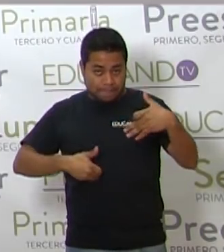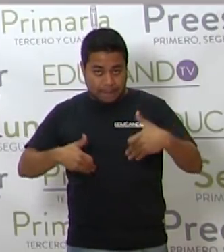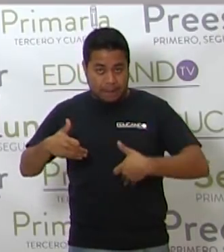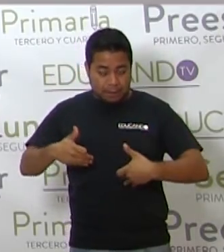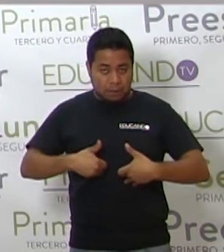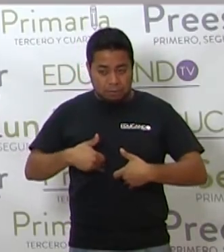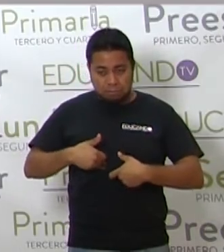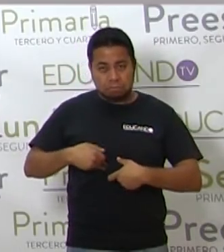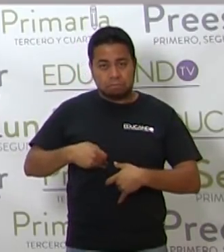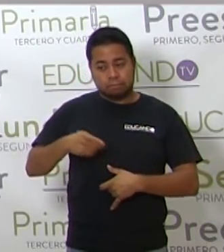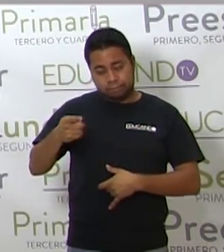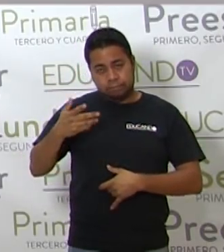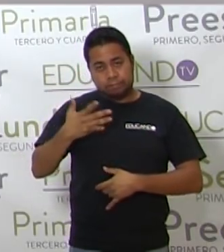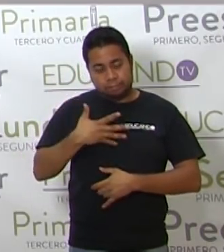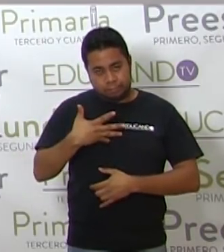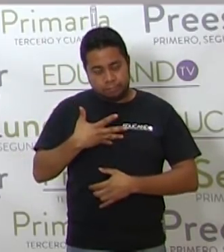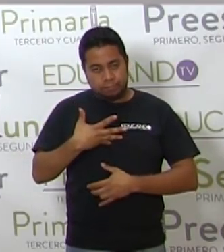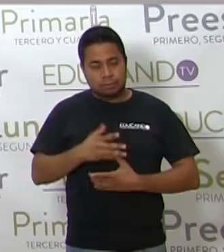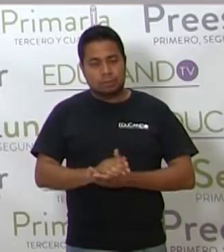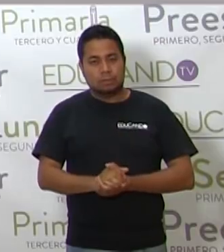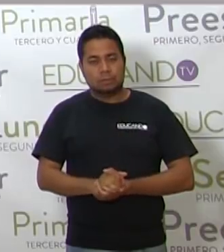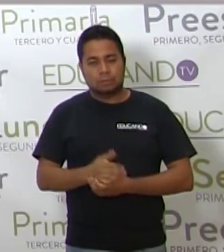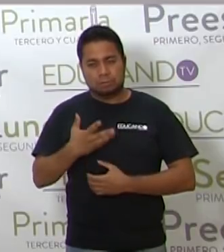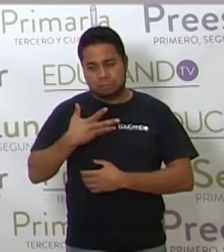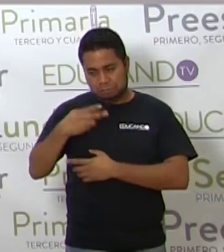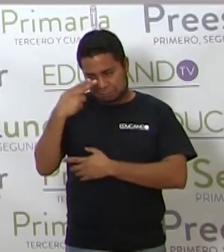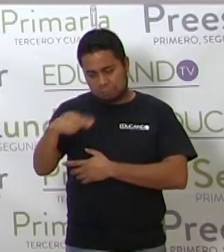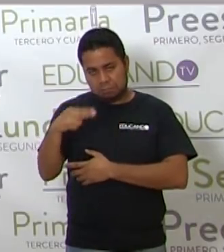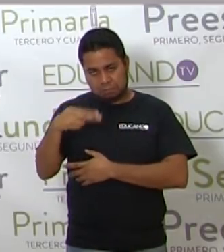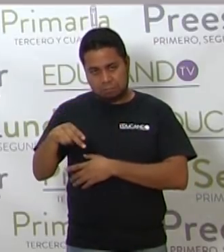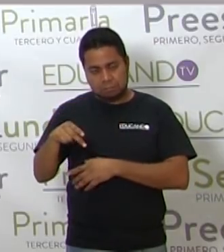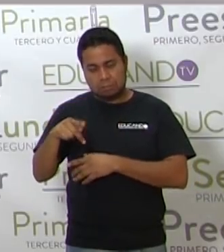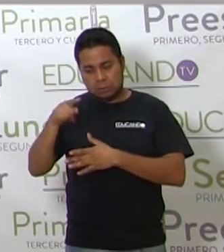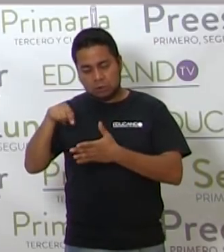lo conoce como, mucha atención,